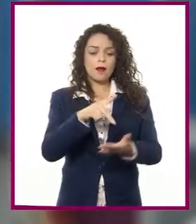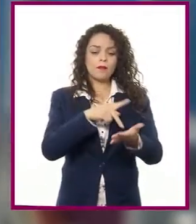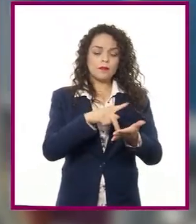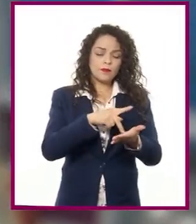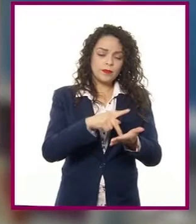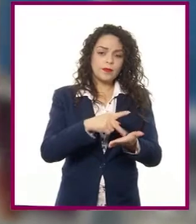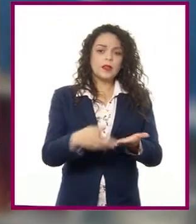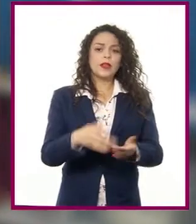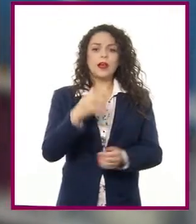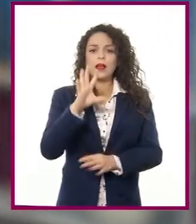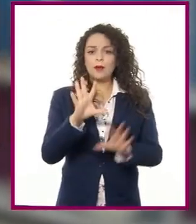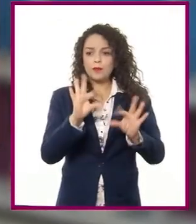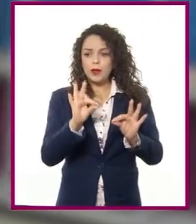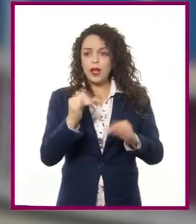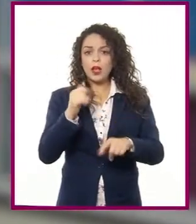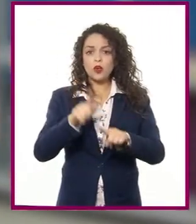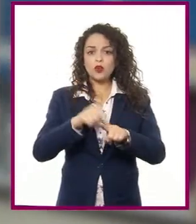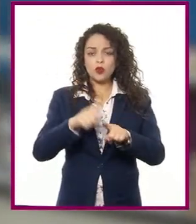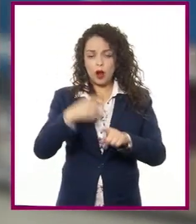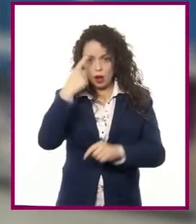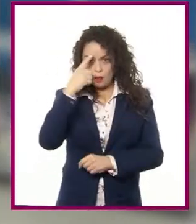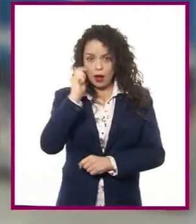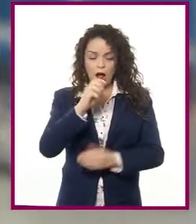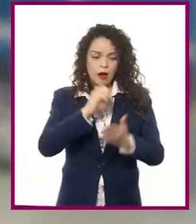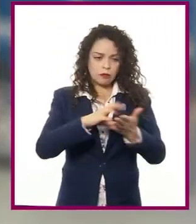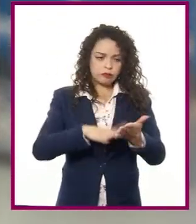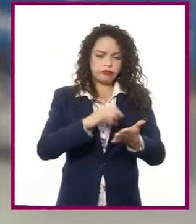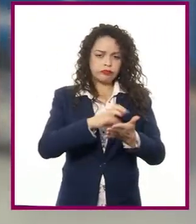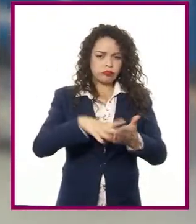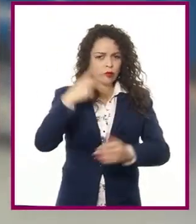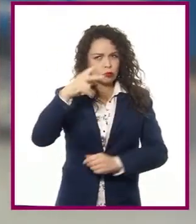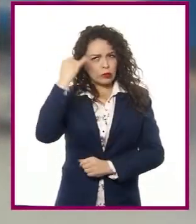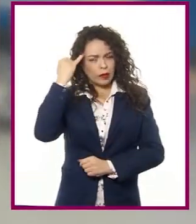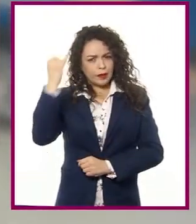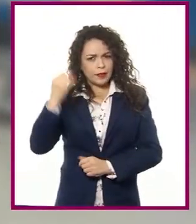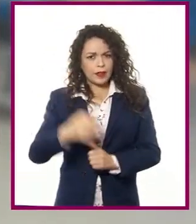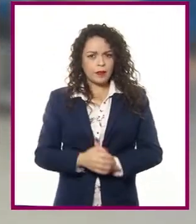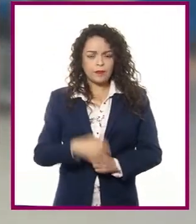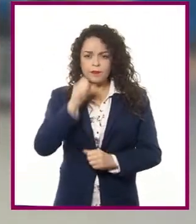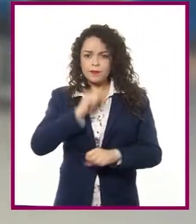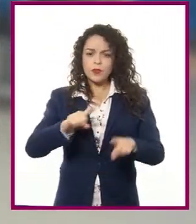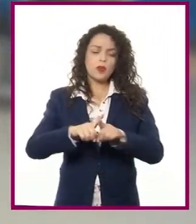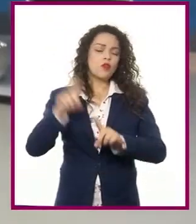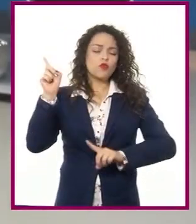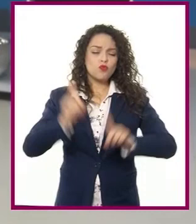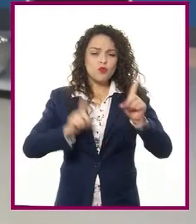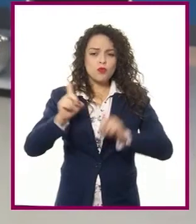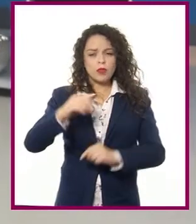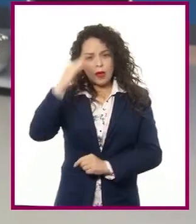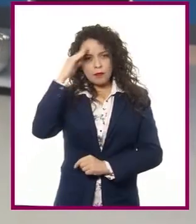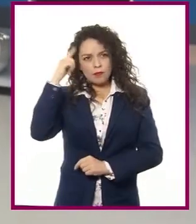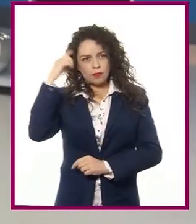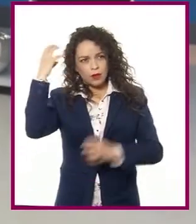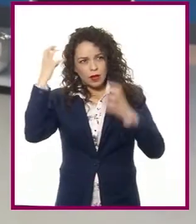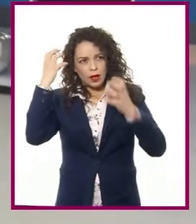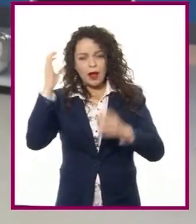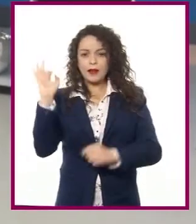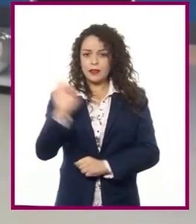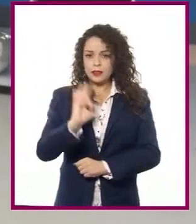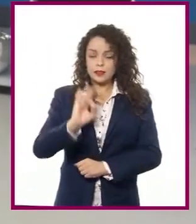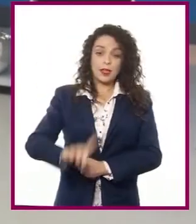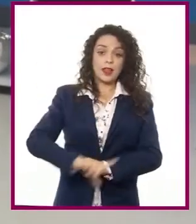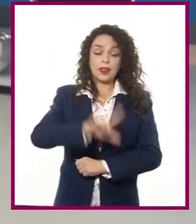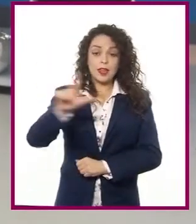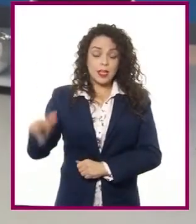o bolígrafo y colores para registrar las ideas principales, así como dudas y reflexiones, para que,